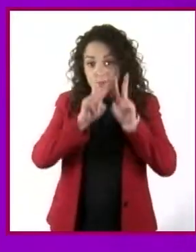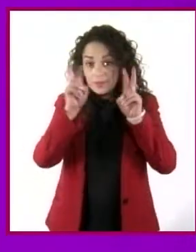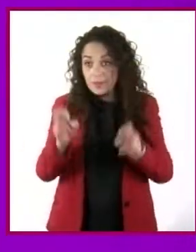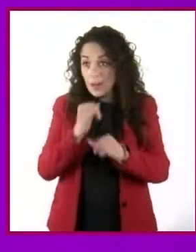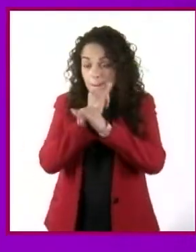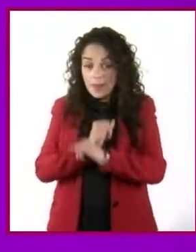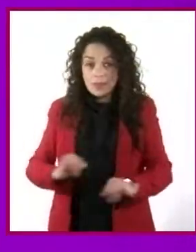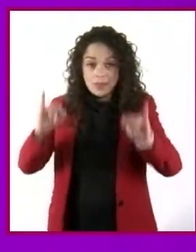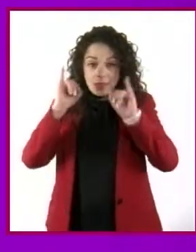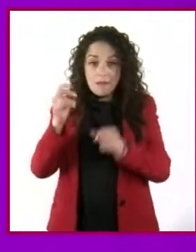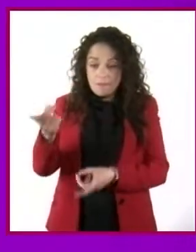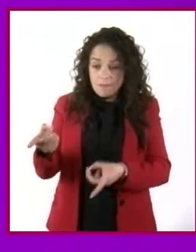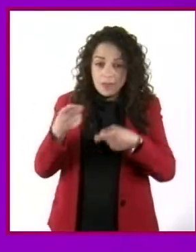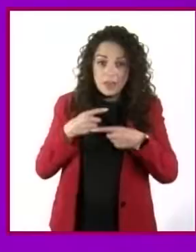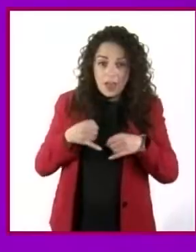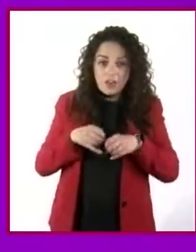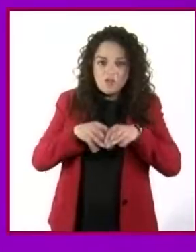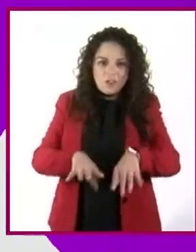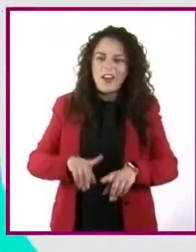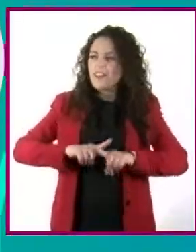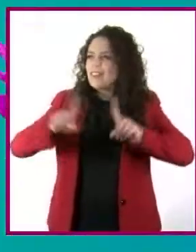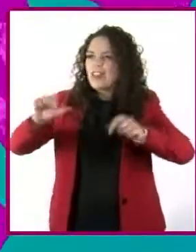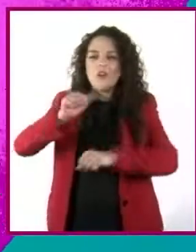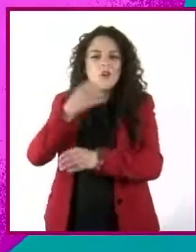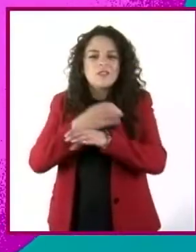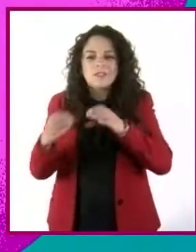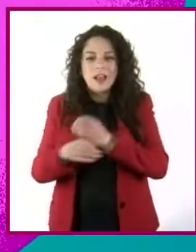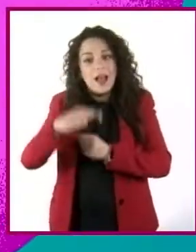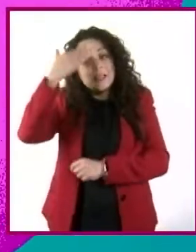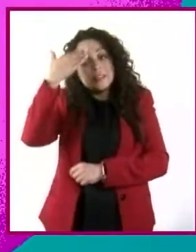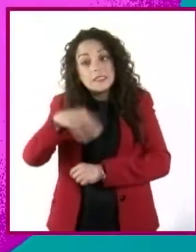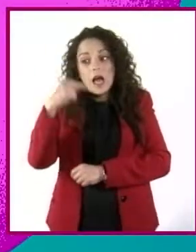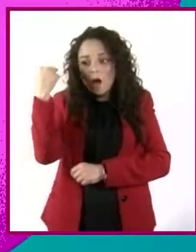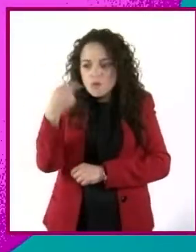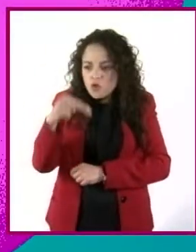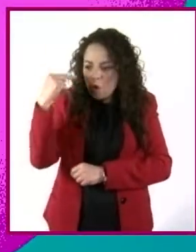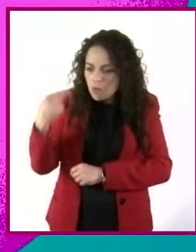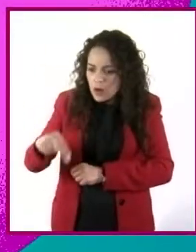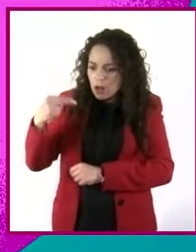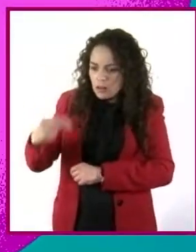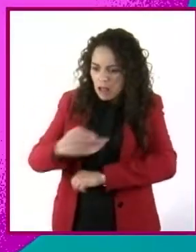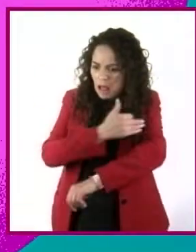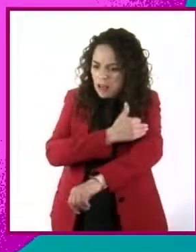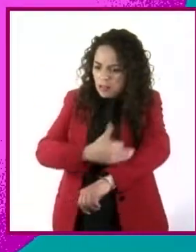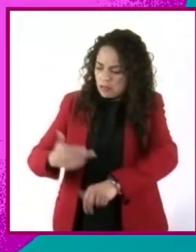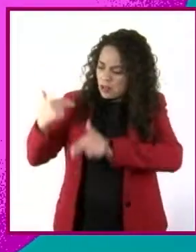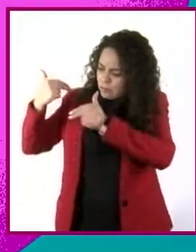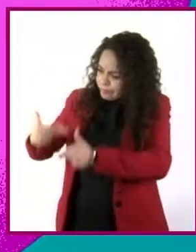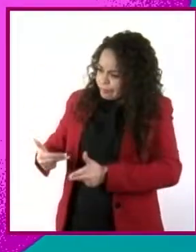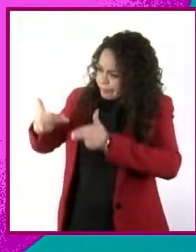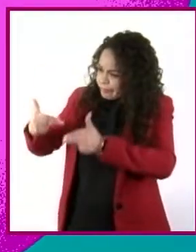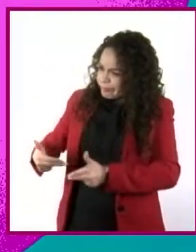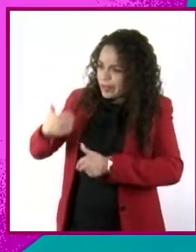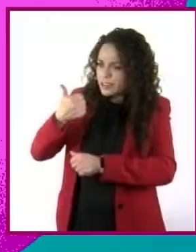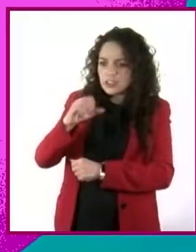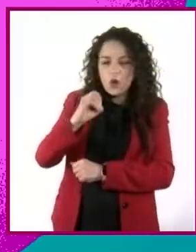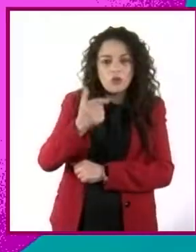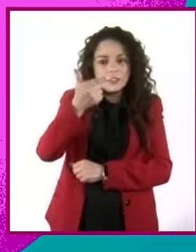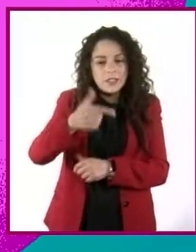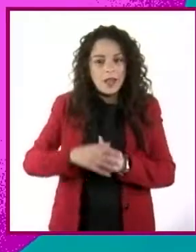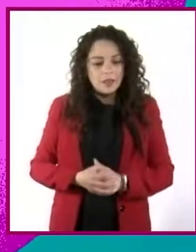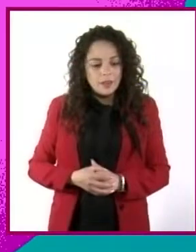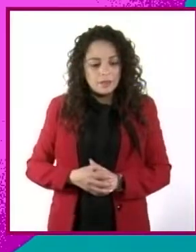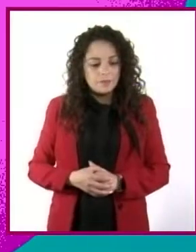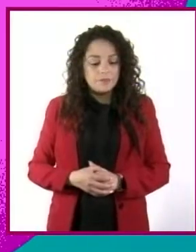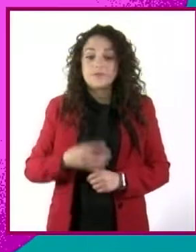que me daba eran de otra índole. Sabía los nombres de la familia de 6 o 7 generaciones. Me decía: Tú te